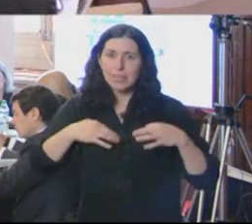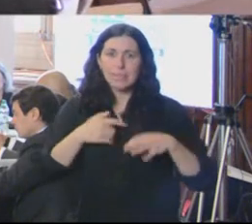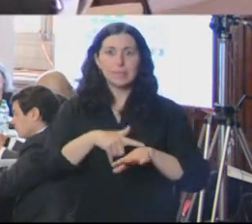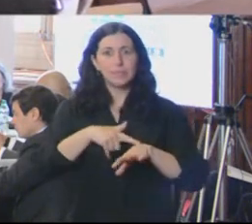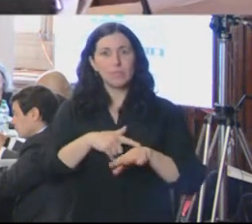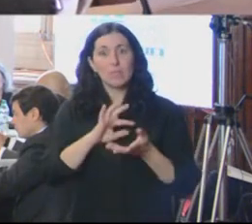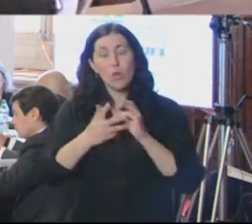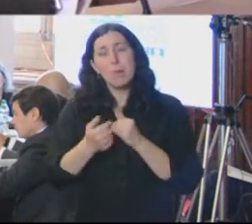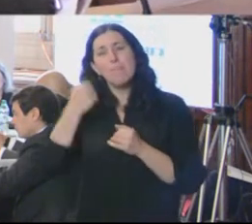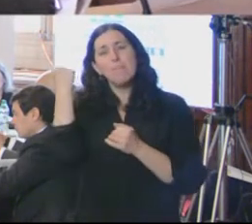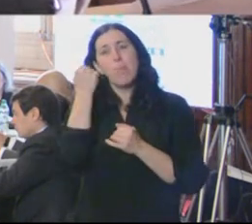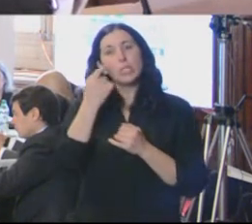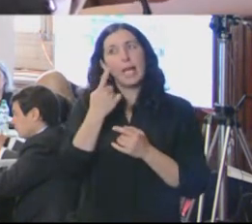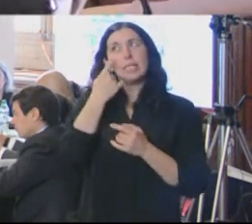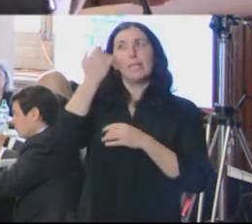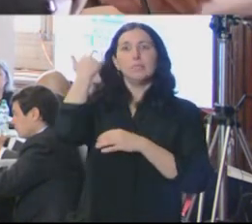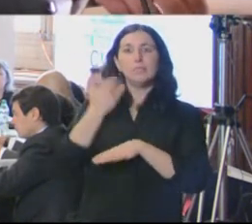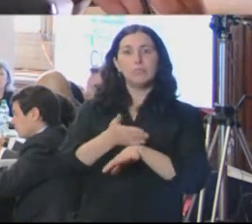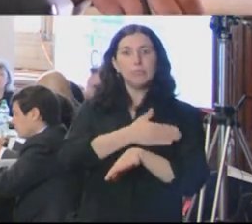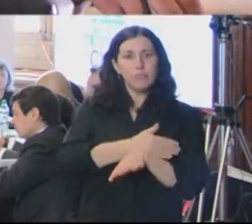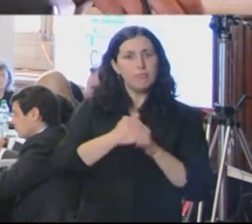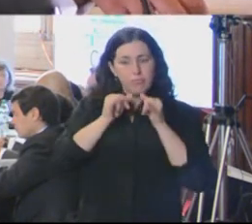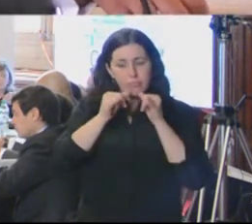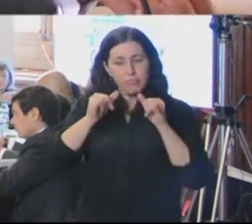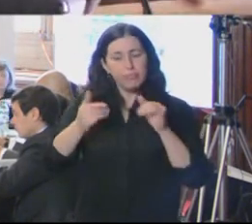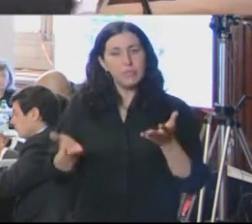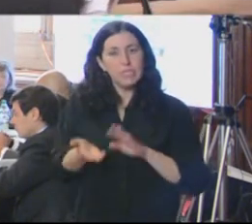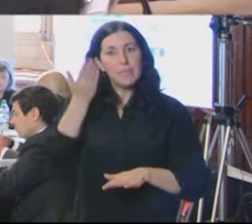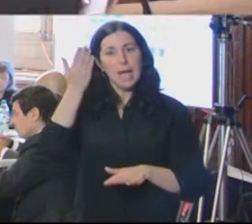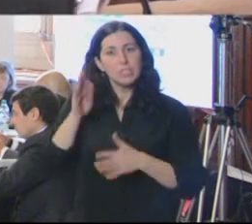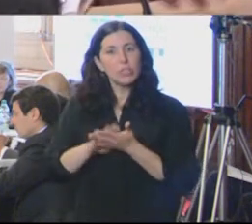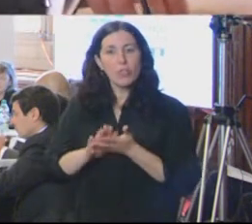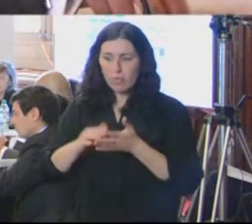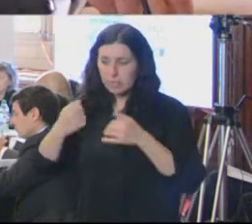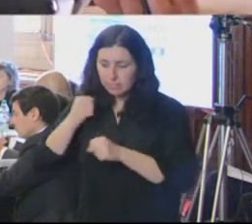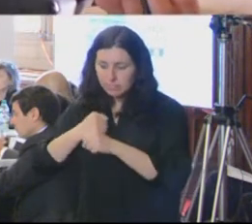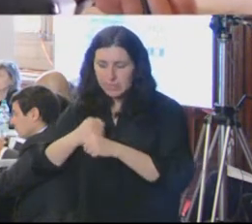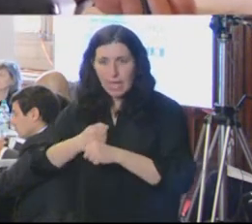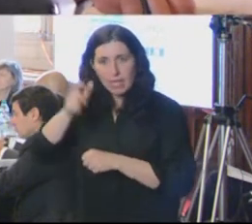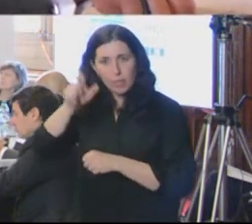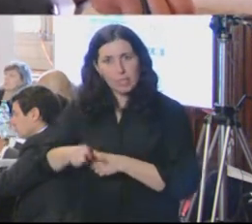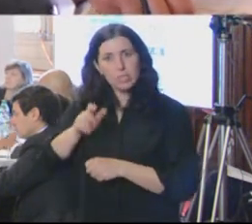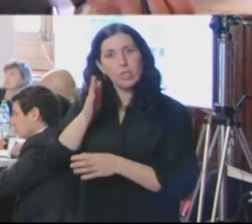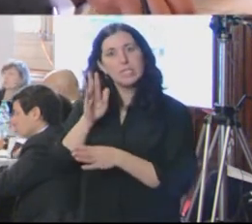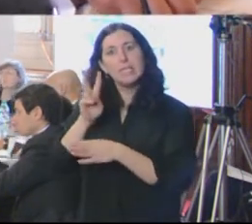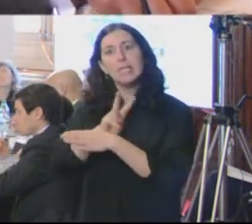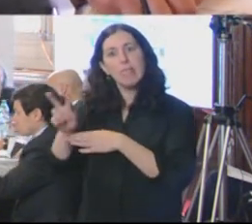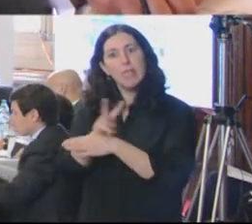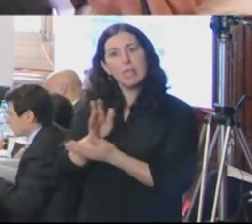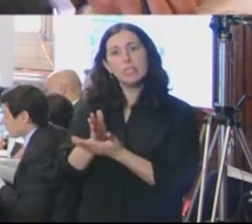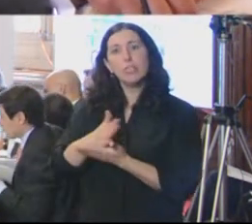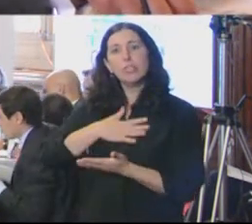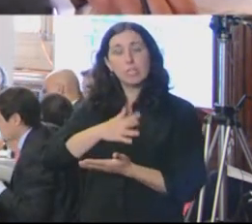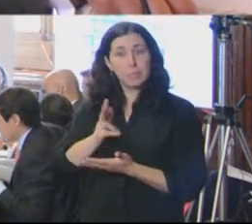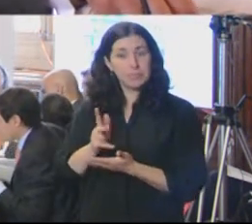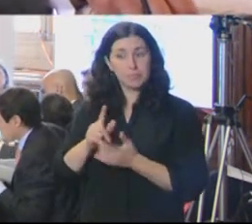de prevenir, promover y garantizar el ejercicio de la labor a defensores y defensoras de derechos humanos en todo el territorio nacional.